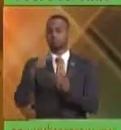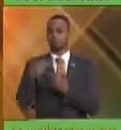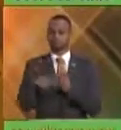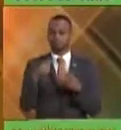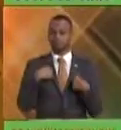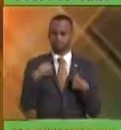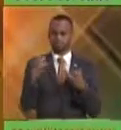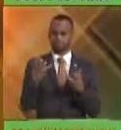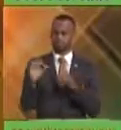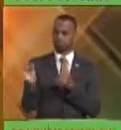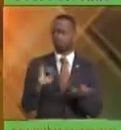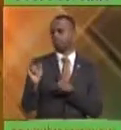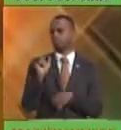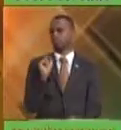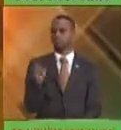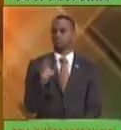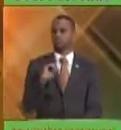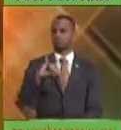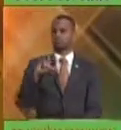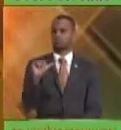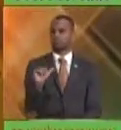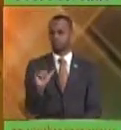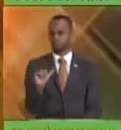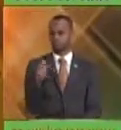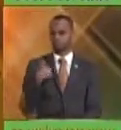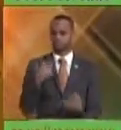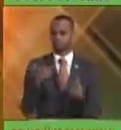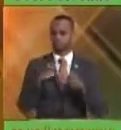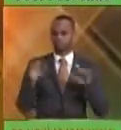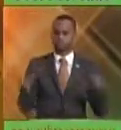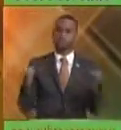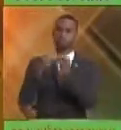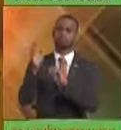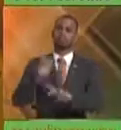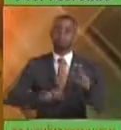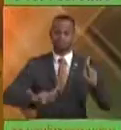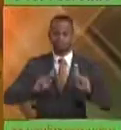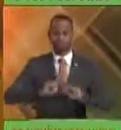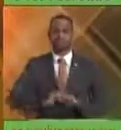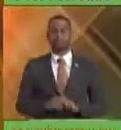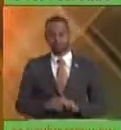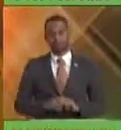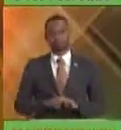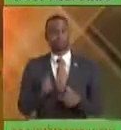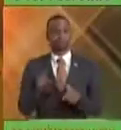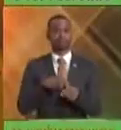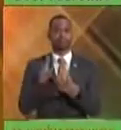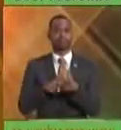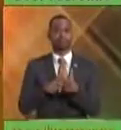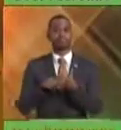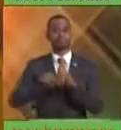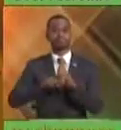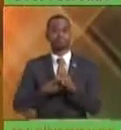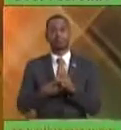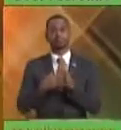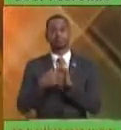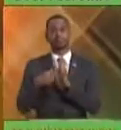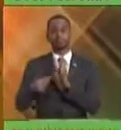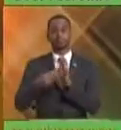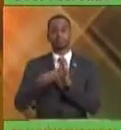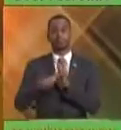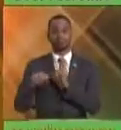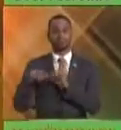yo quiero hacer lo mismo que está haciendo ojalá porque yo quiero llegar a un público mayor de personas entonces empieza a limitar la